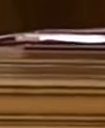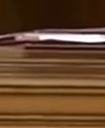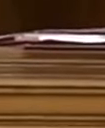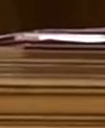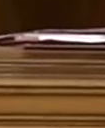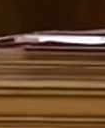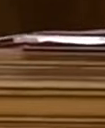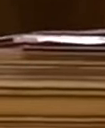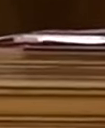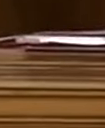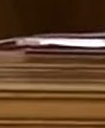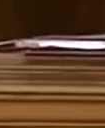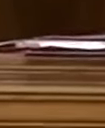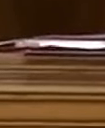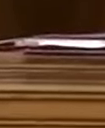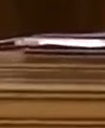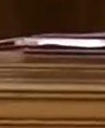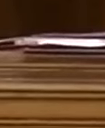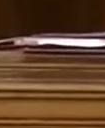¿Nadie más no tiene derecho a palabra?